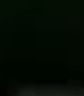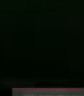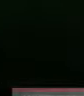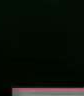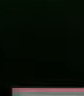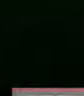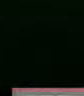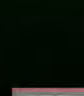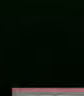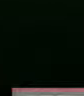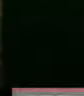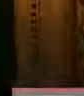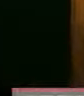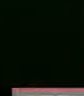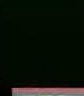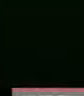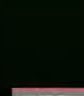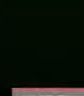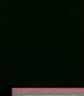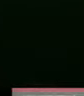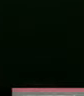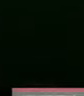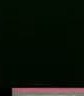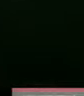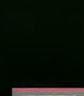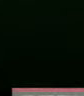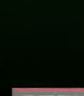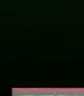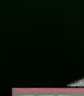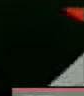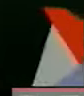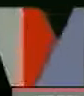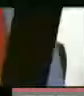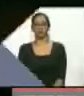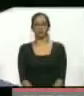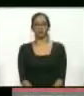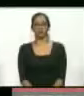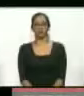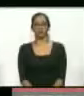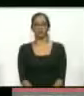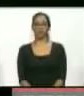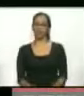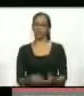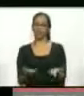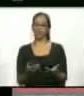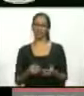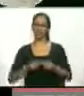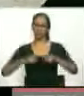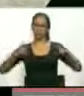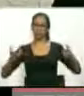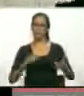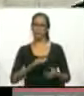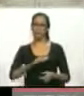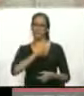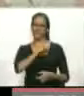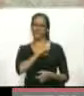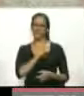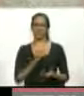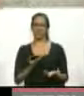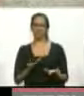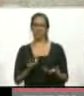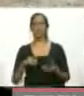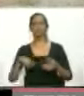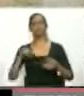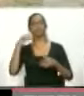y lograr la unión de los países americanos tras su emancipación del imperio español era el gran sueño de simón bolívar el